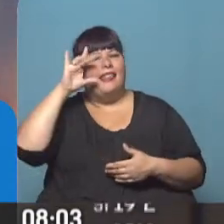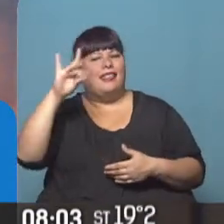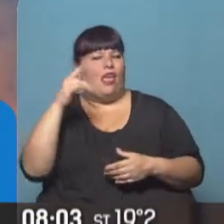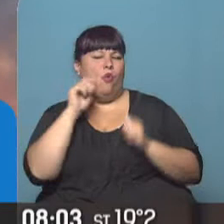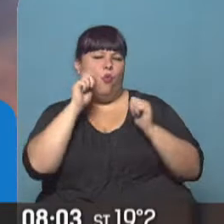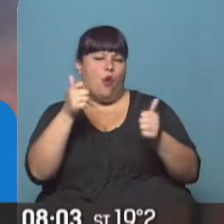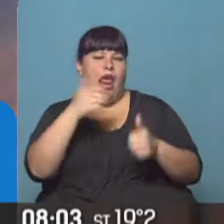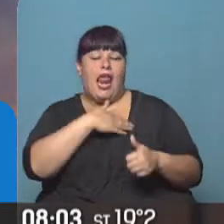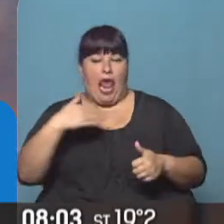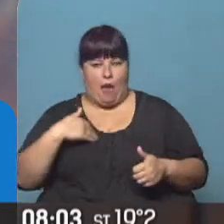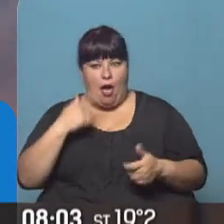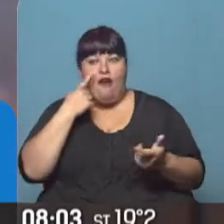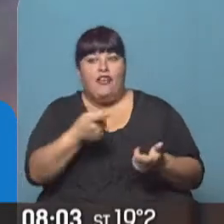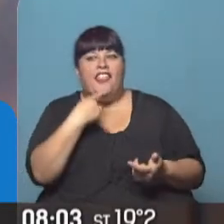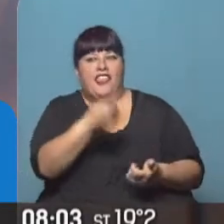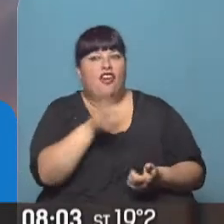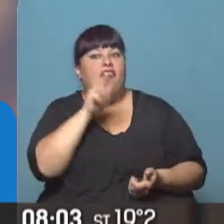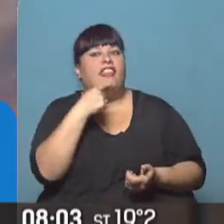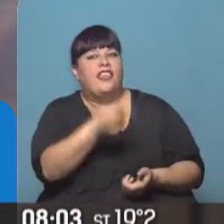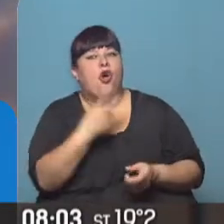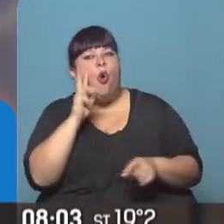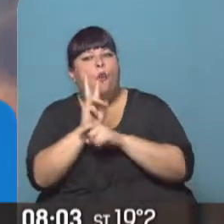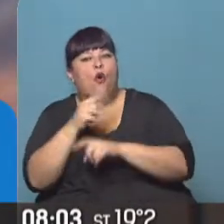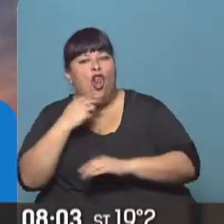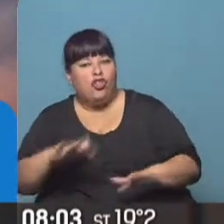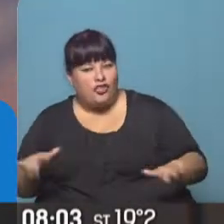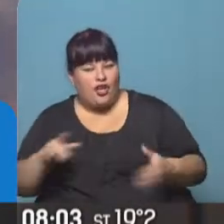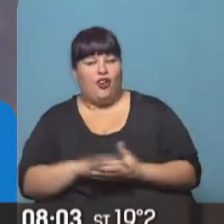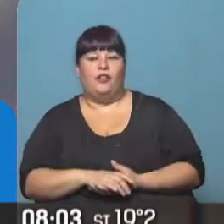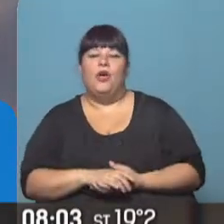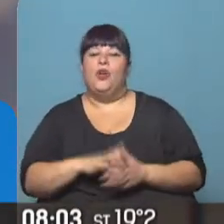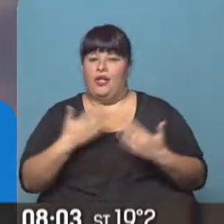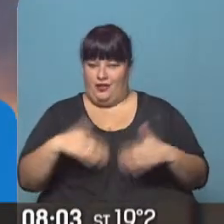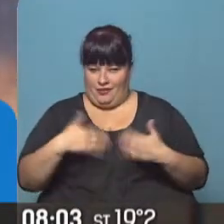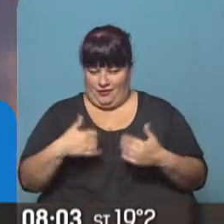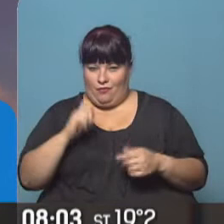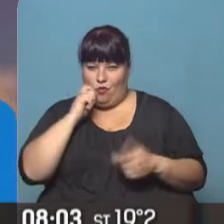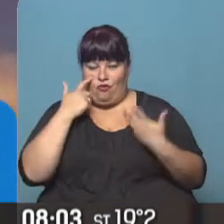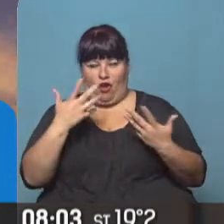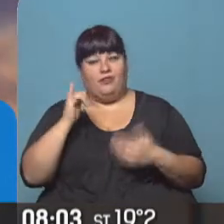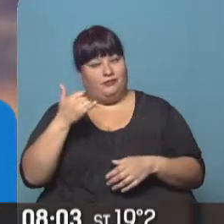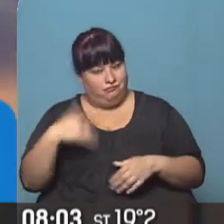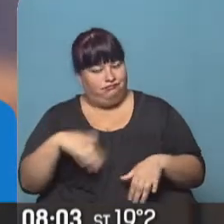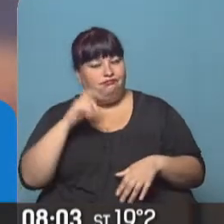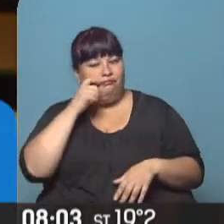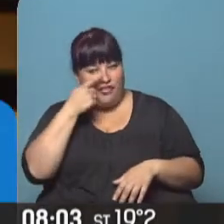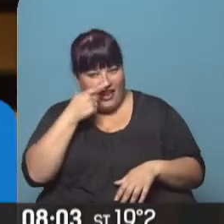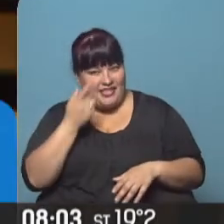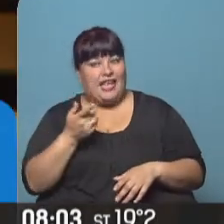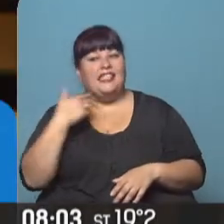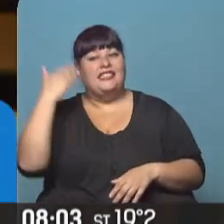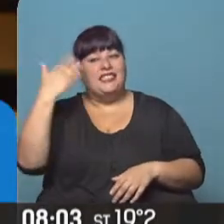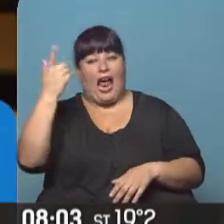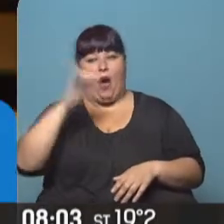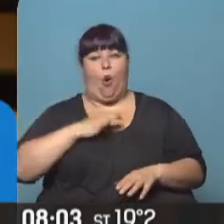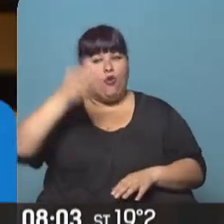maravillosa que las mamás, fíjate lo que dice, fíjate lo que cómo hay que cuidar a los chicos. Bueno, fue muy popular eso. Fue algo muy interesante porque la charla fue